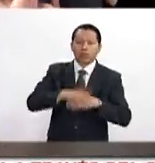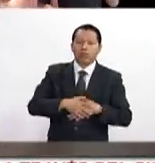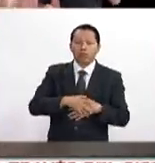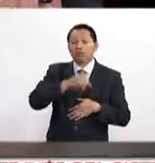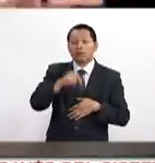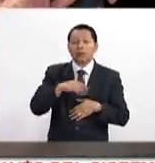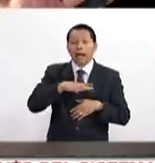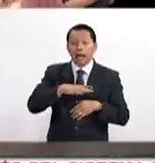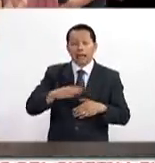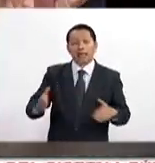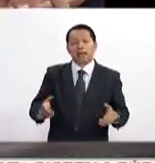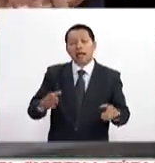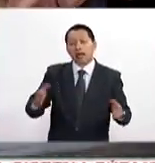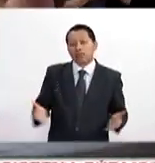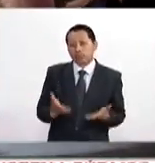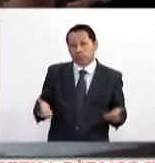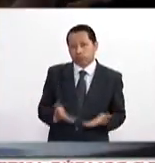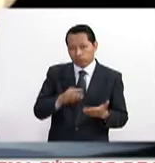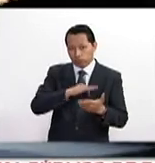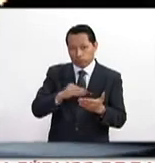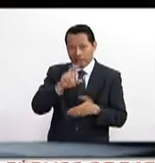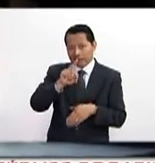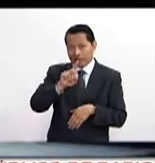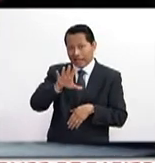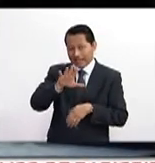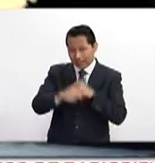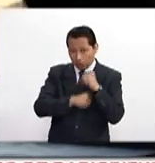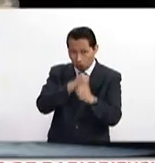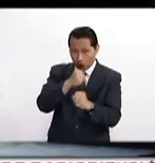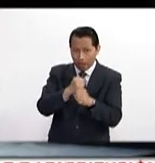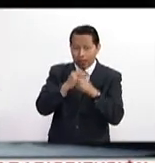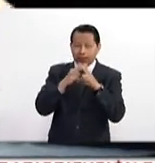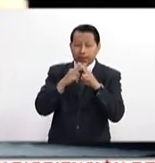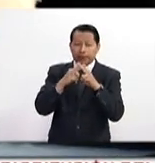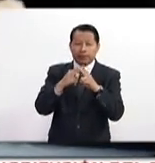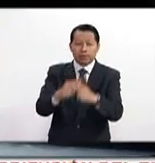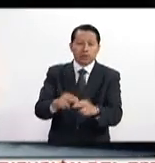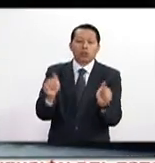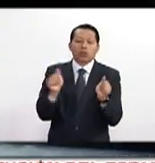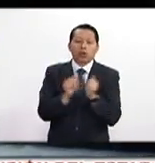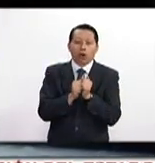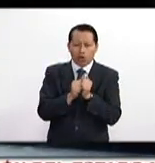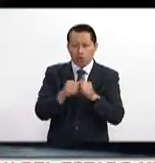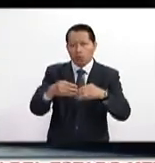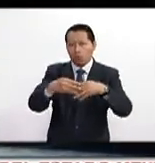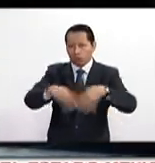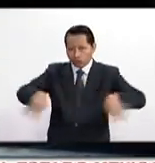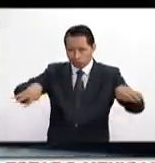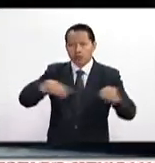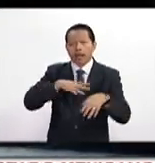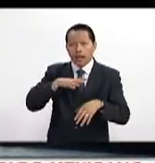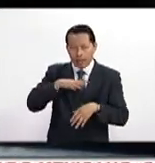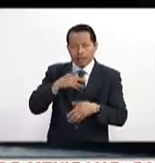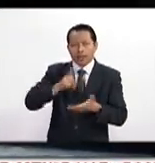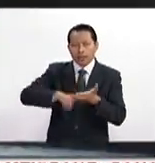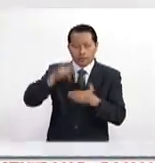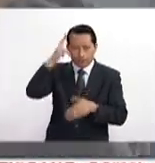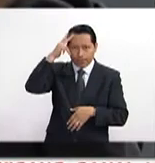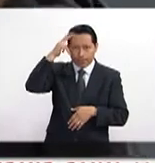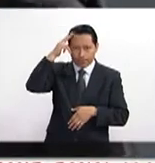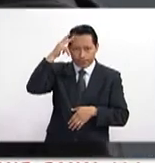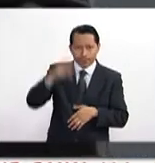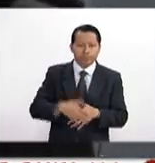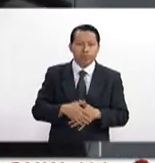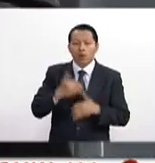la compañía dancística Barro Rojo celebró sus 35 años de trayectoria con una magna función en el Palacio de Bellas Artes.